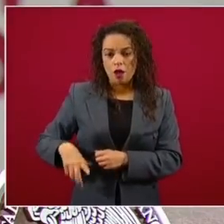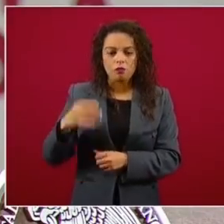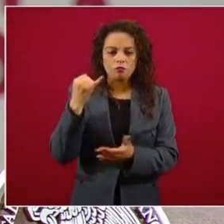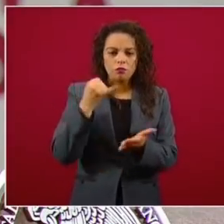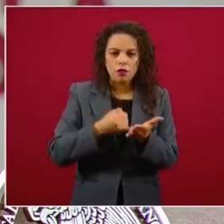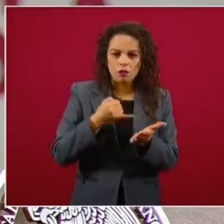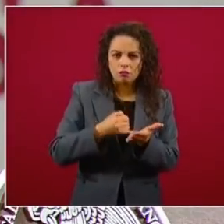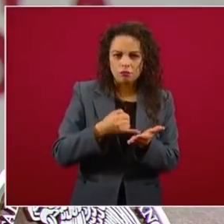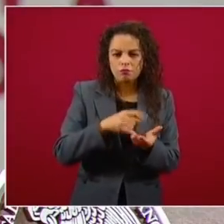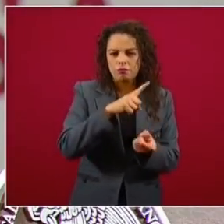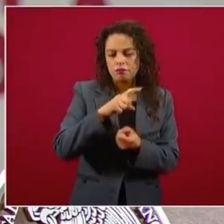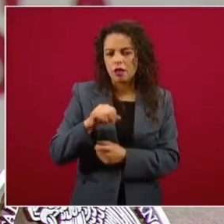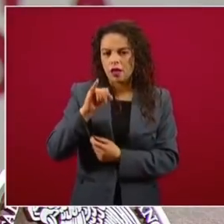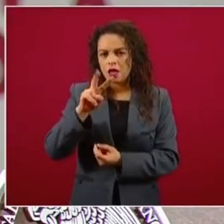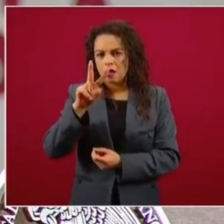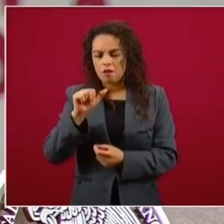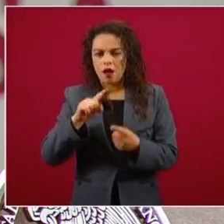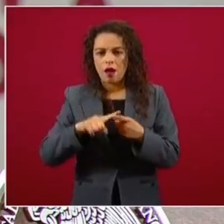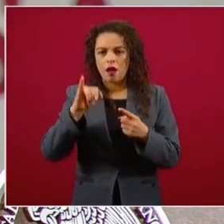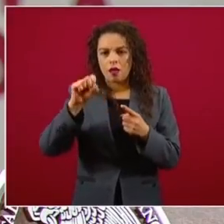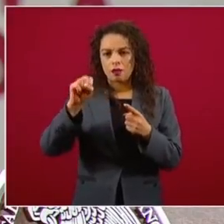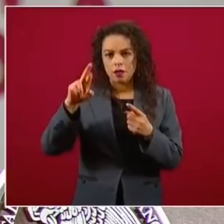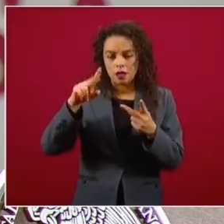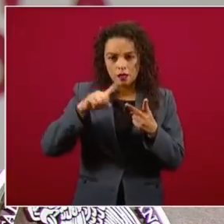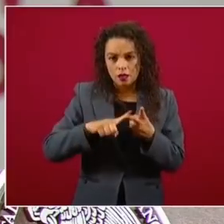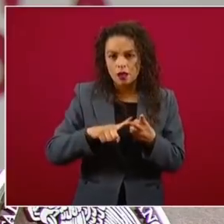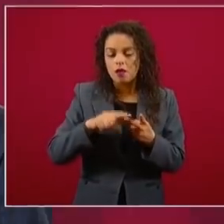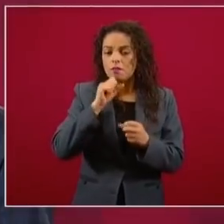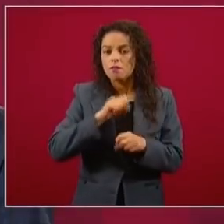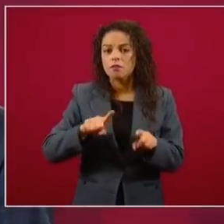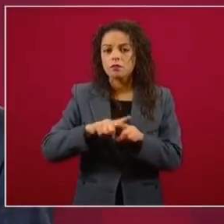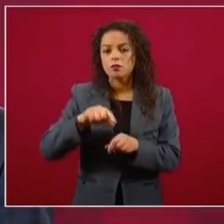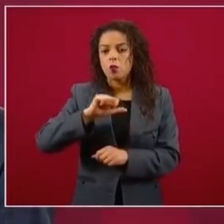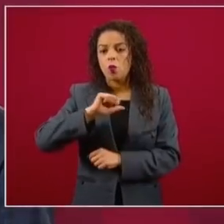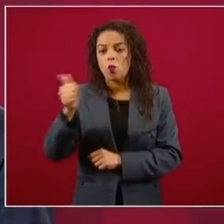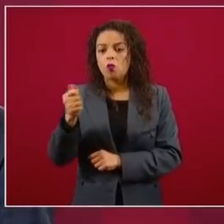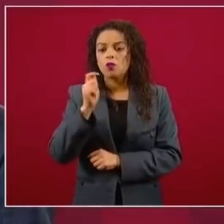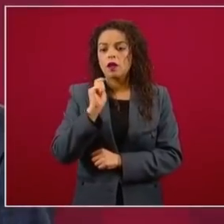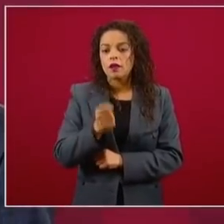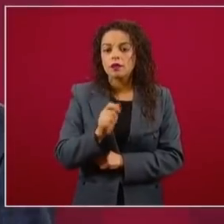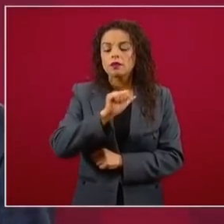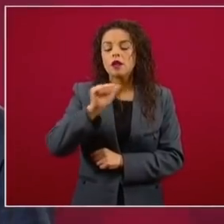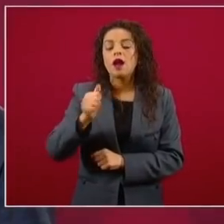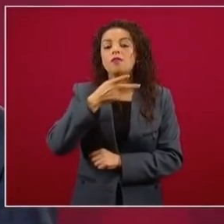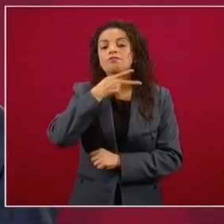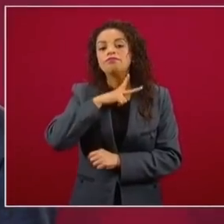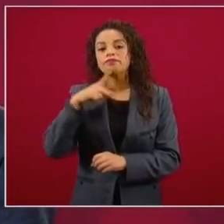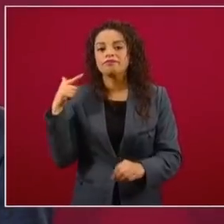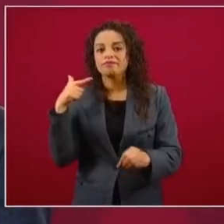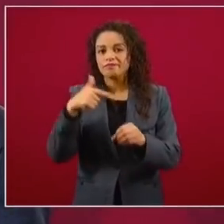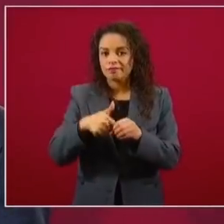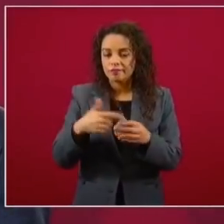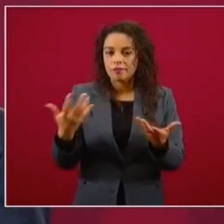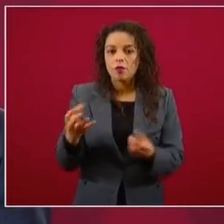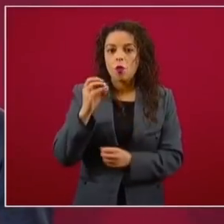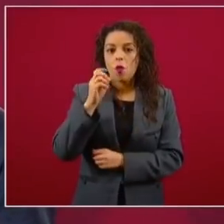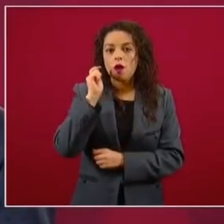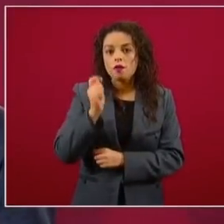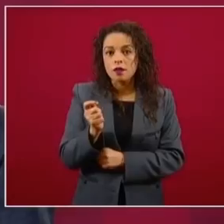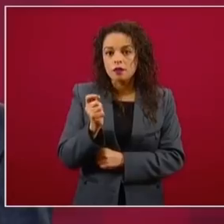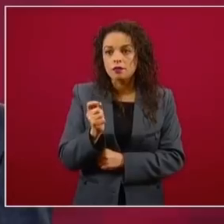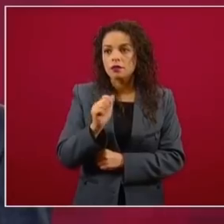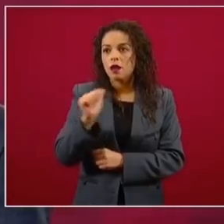impuestos, IVA, ISR, también los ingresos que no son tributarios, por ejemplo, los ingresos petroleros y los ingresos por financiamientos.